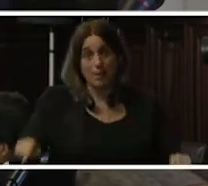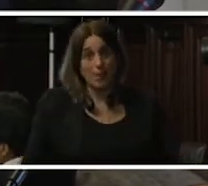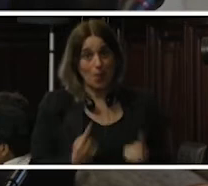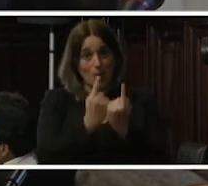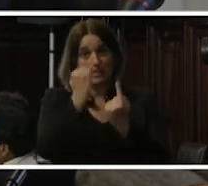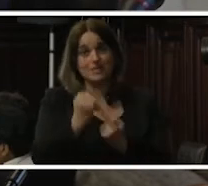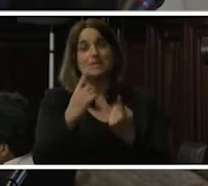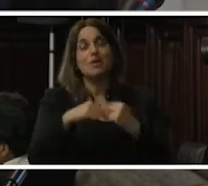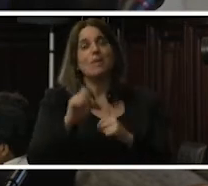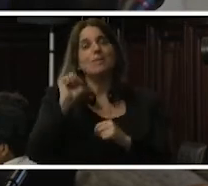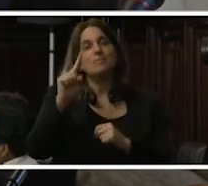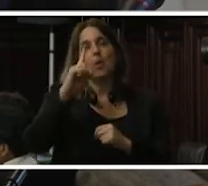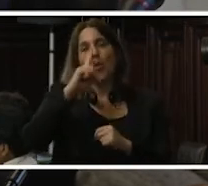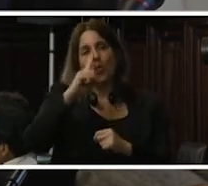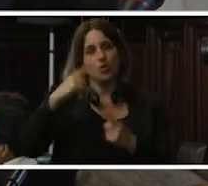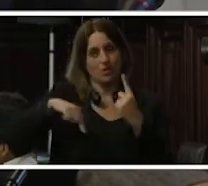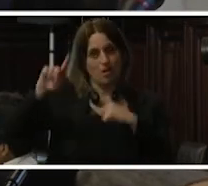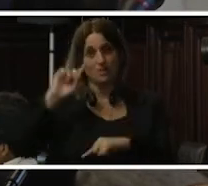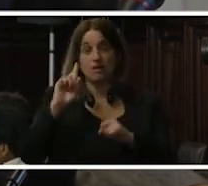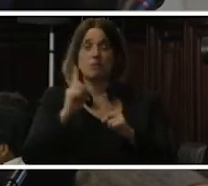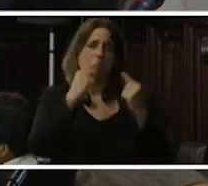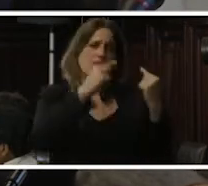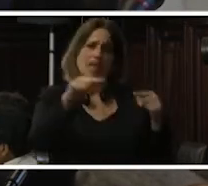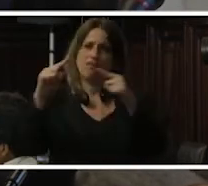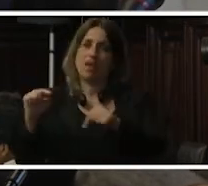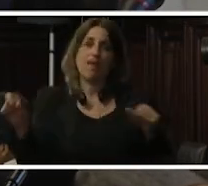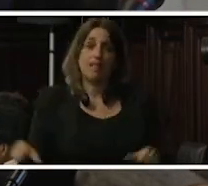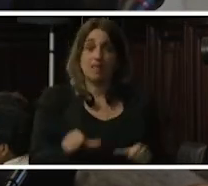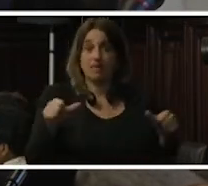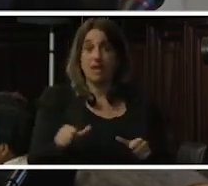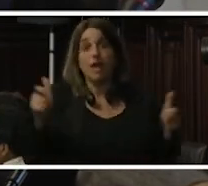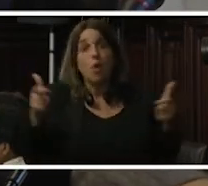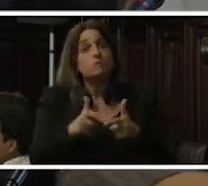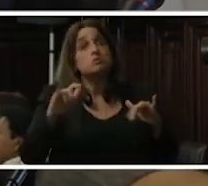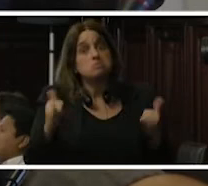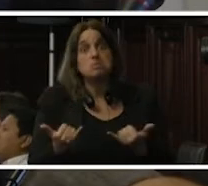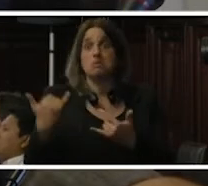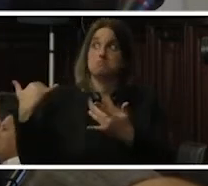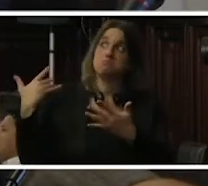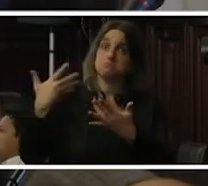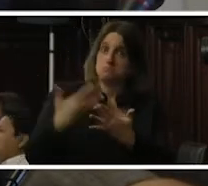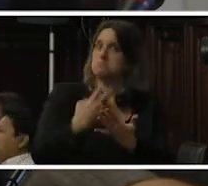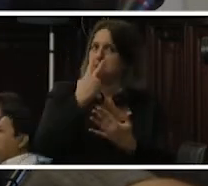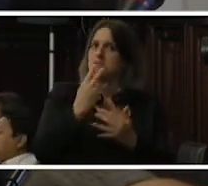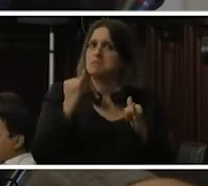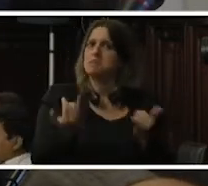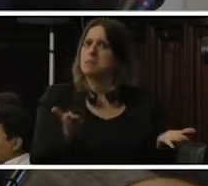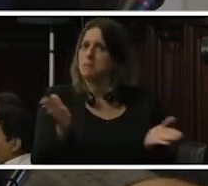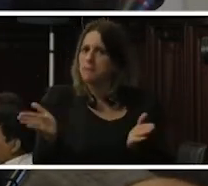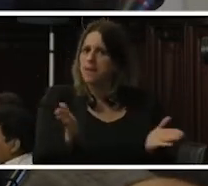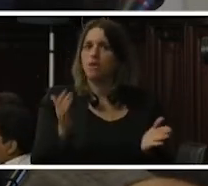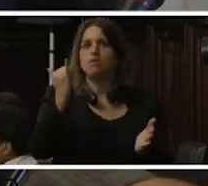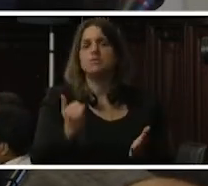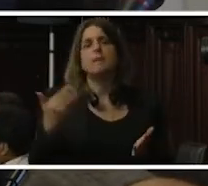en aquel certamen de junio y en otras actividades, la Comisión ya viene teniendo, y lo van a ver también en este periodo de sesiones,